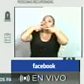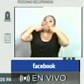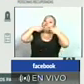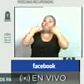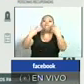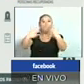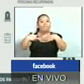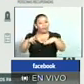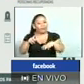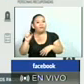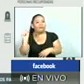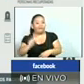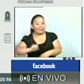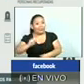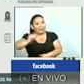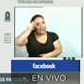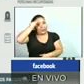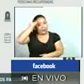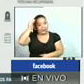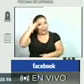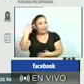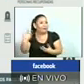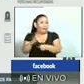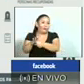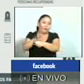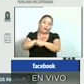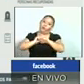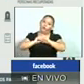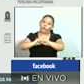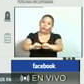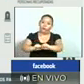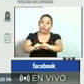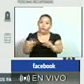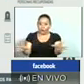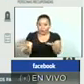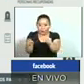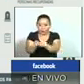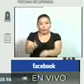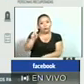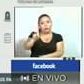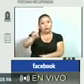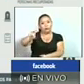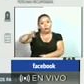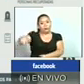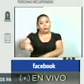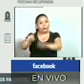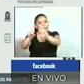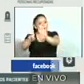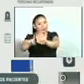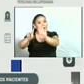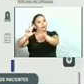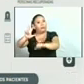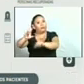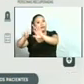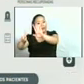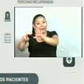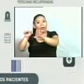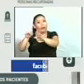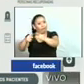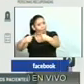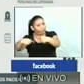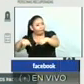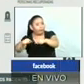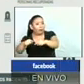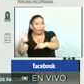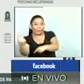confirmó que efectivamente murieron por COVID-19. De este total, 11,636 son los casos activos,